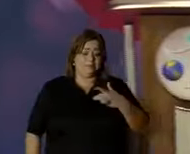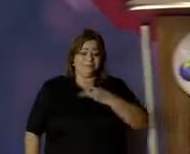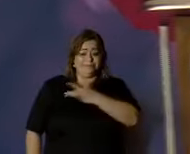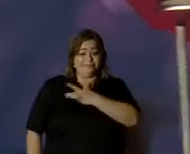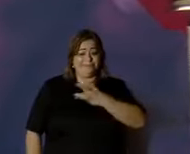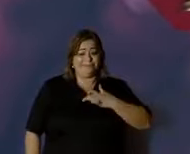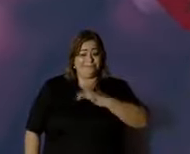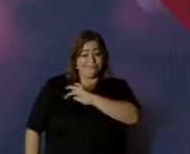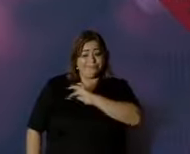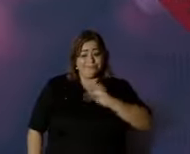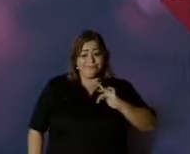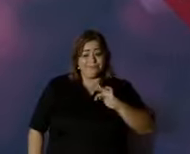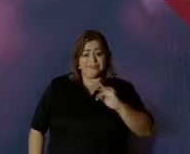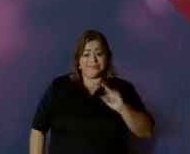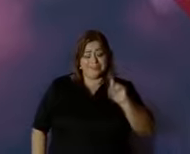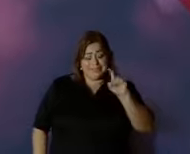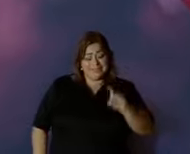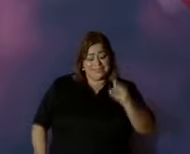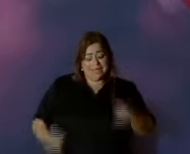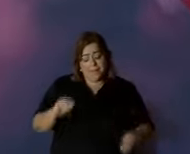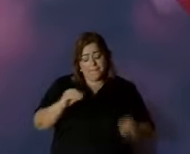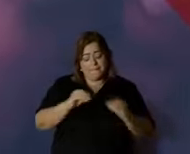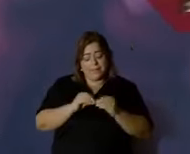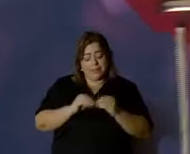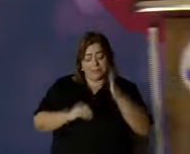lo que se necesitaba, así que fue a la fuente.